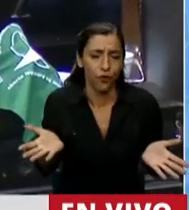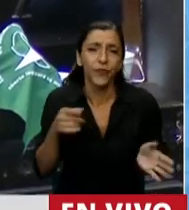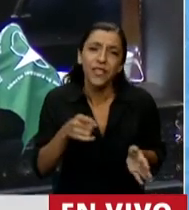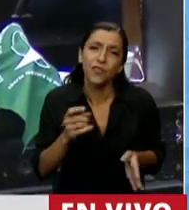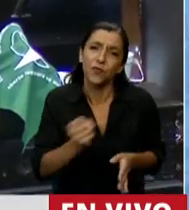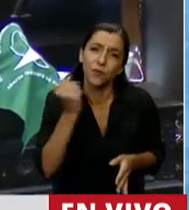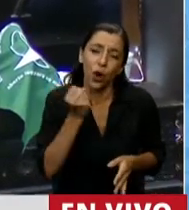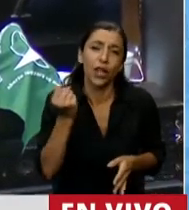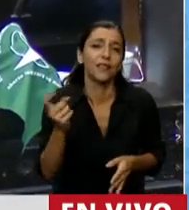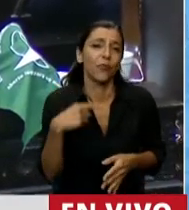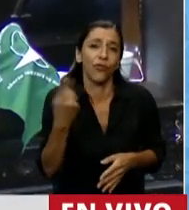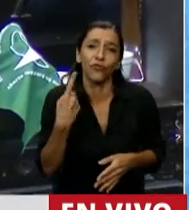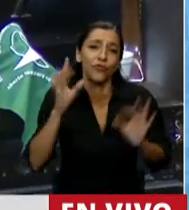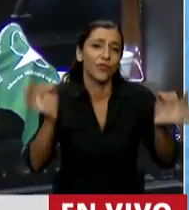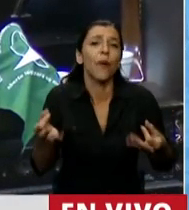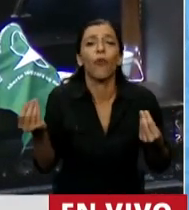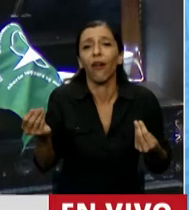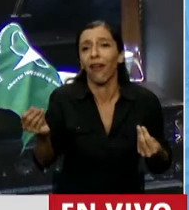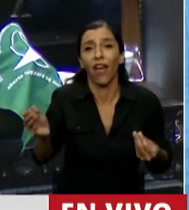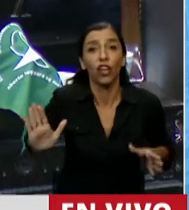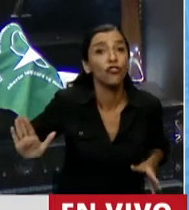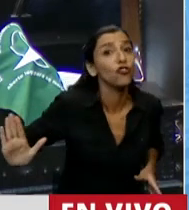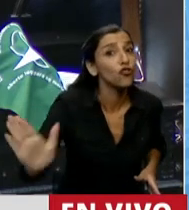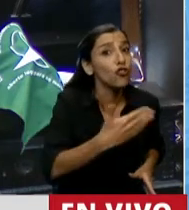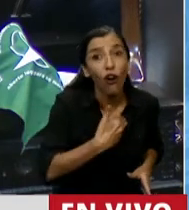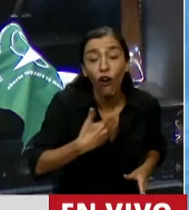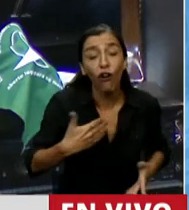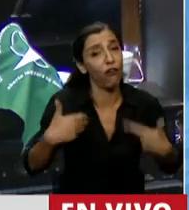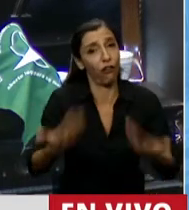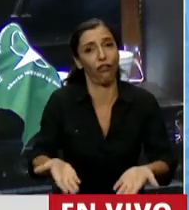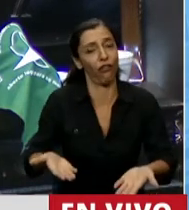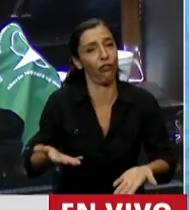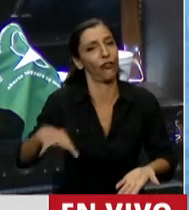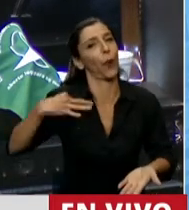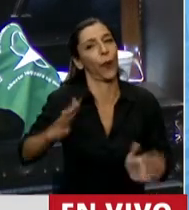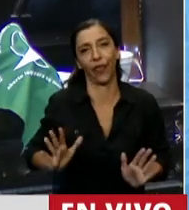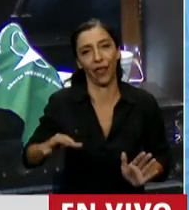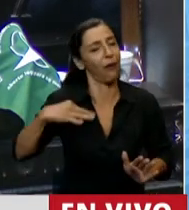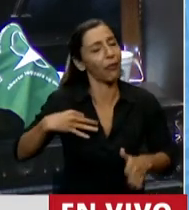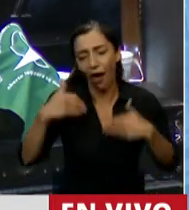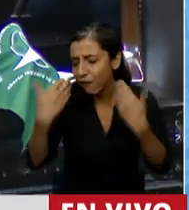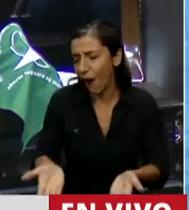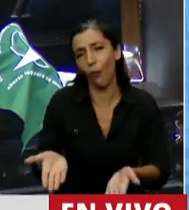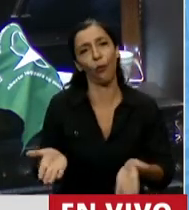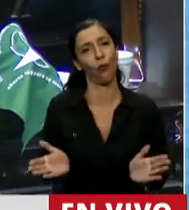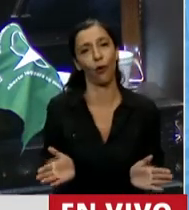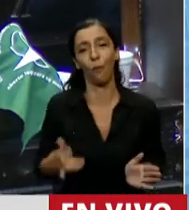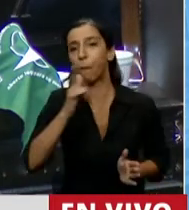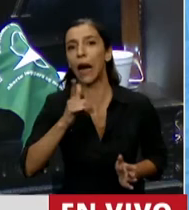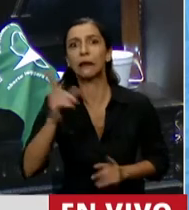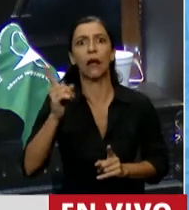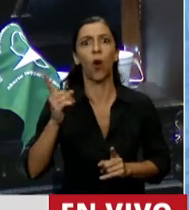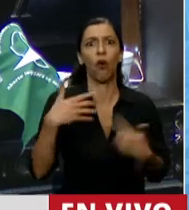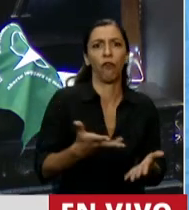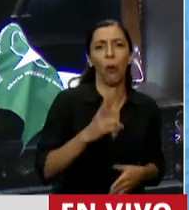hay coincidencia es que todos estamos a favor de la vida, porque decir lo contrario sería pensar que algunos estamos a favor de la muerte, y esto